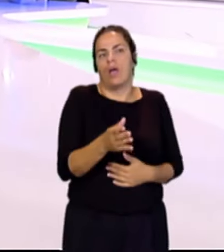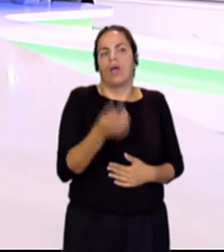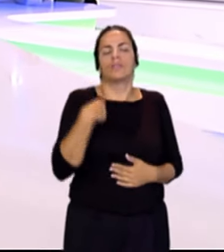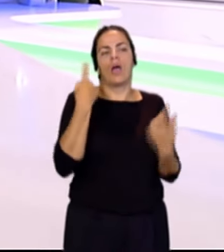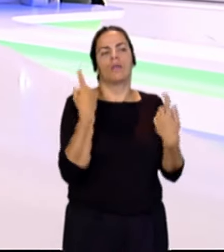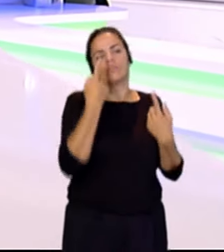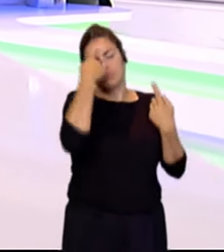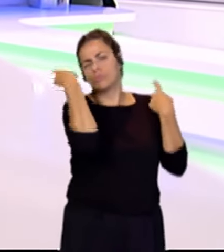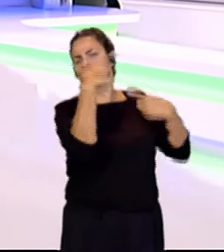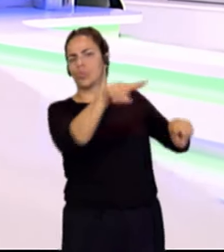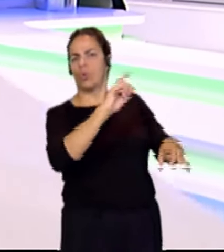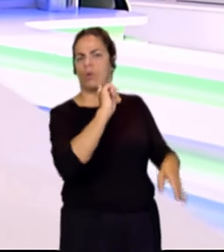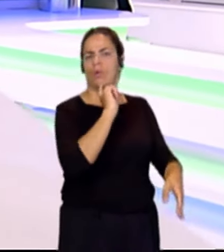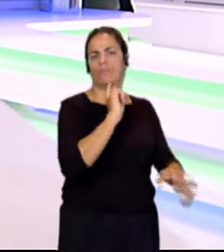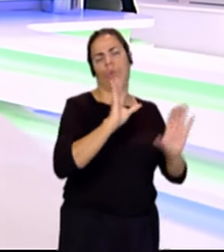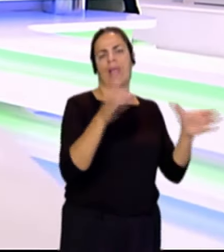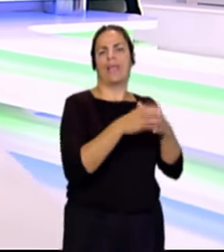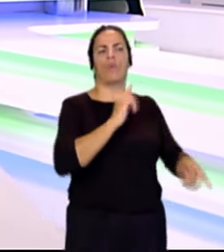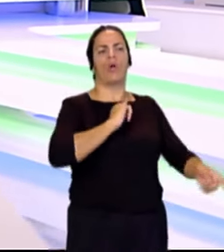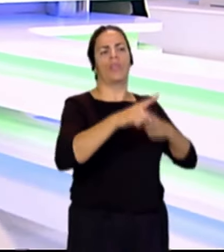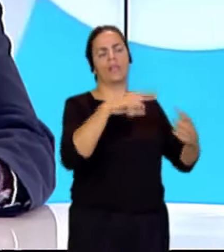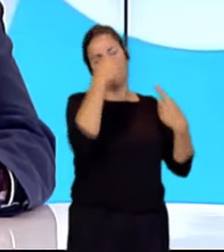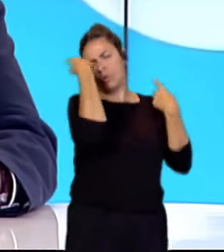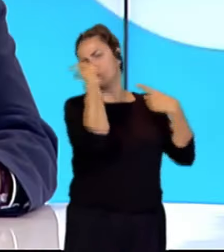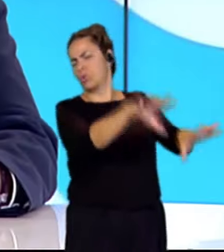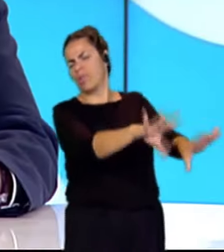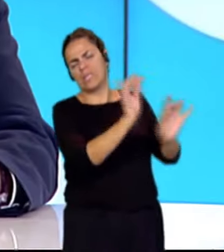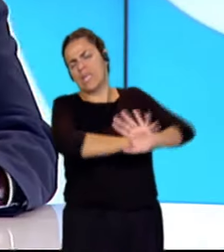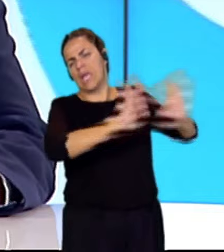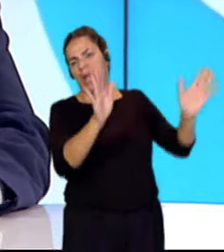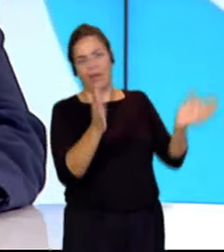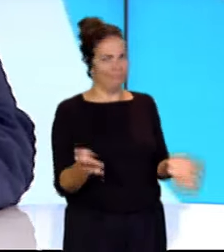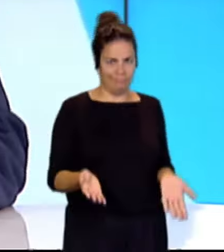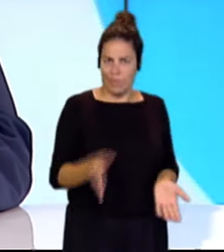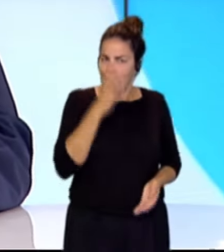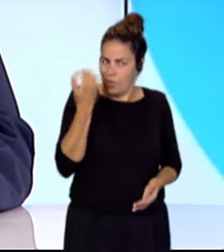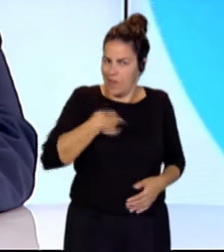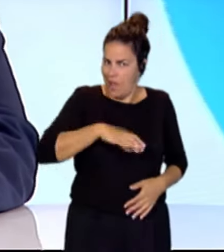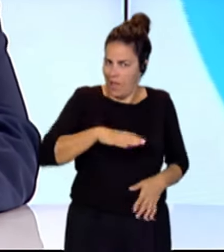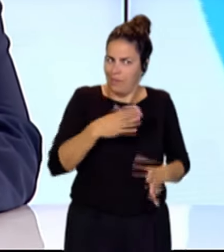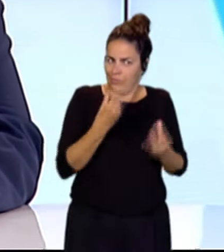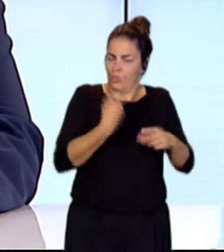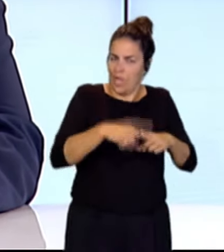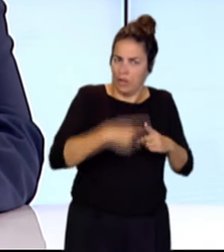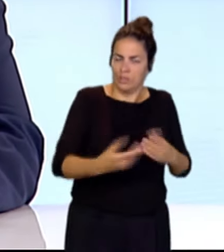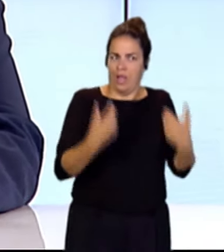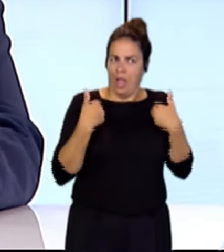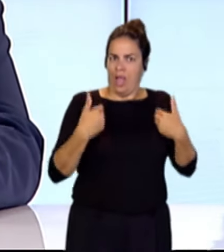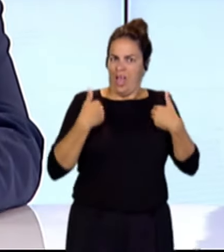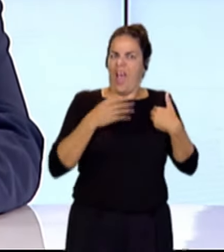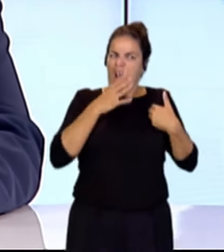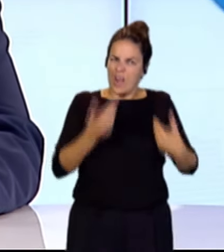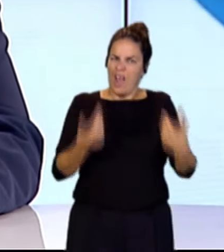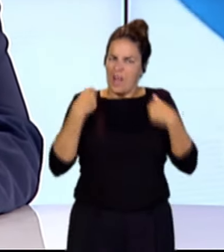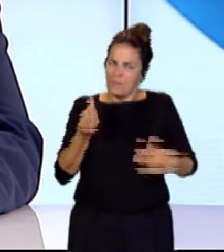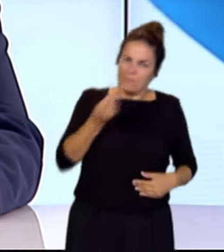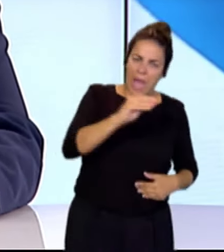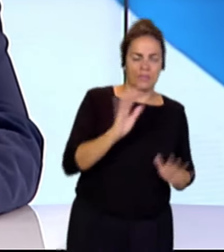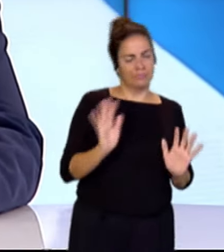equipos directivos que bastante tienen ya eh Como también como también ahora eh pues seguir dándole más responsabilidades por eso es